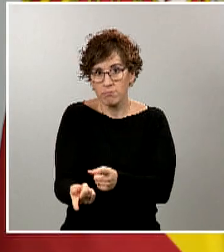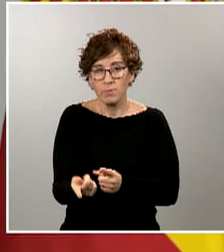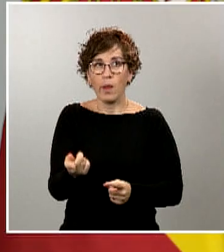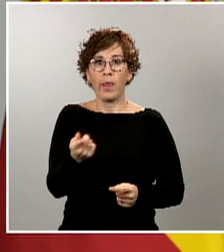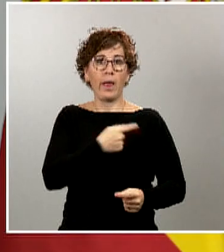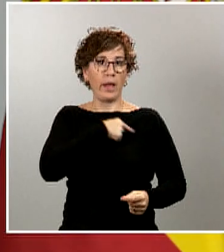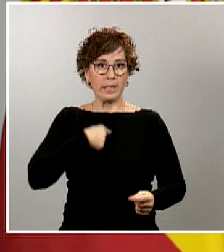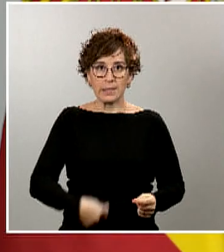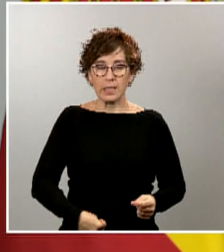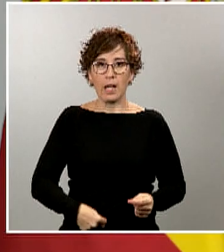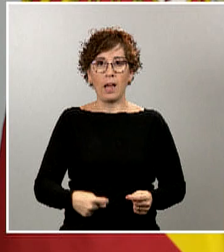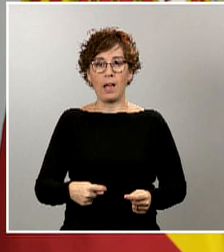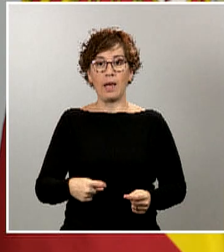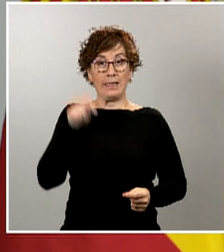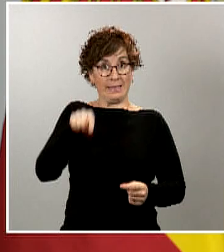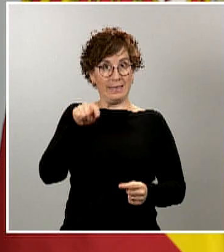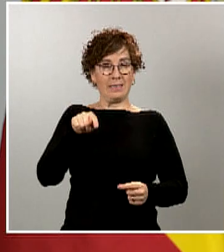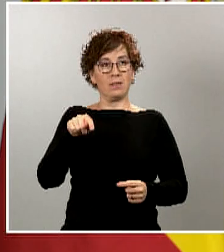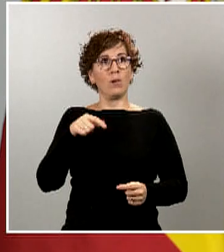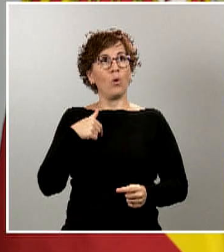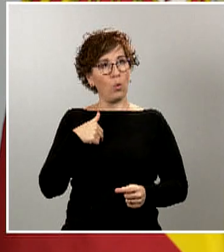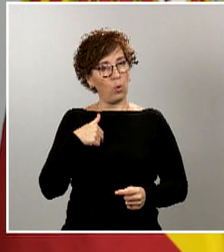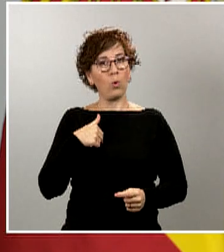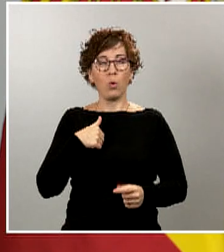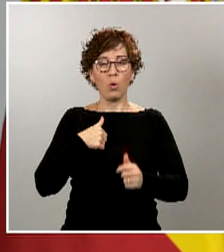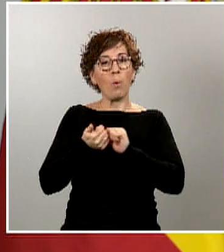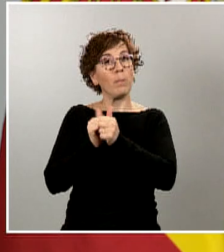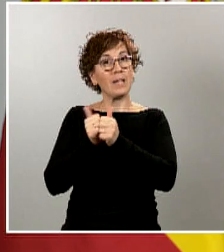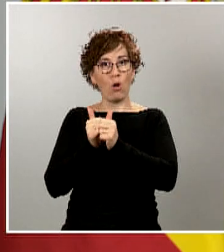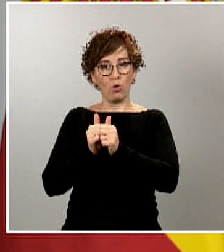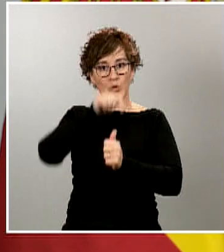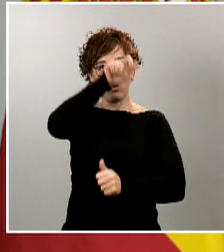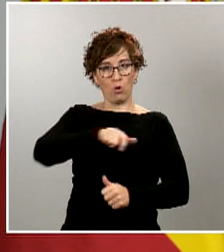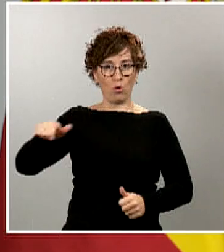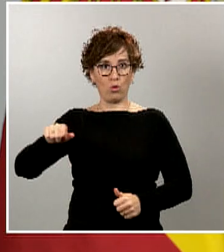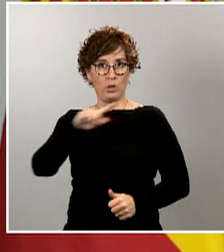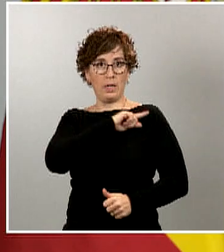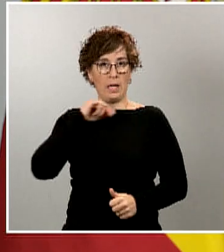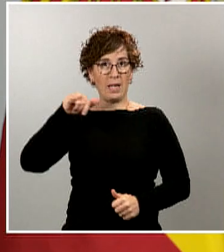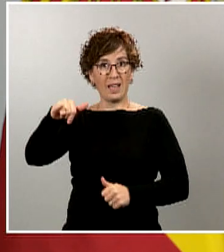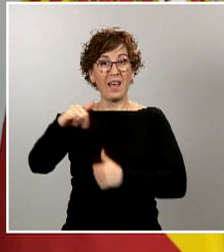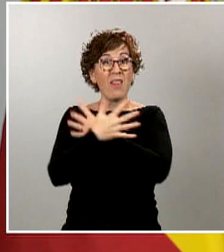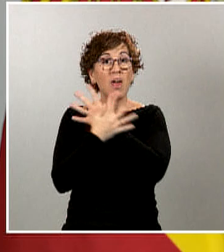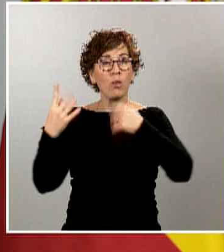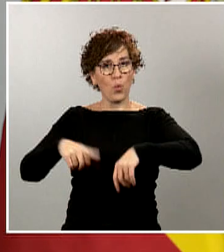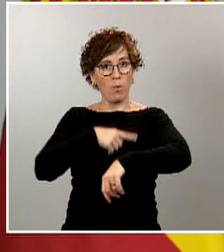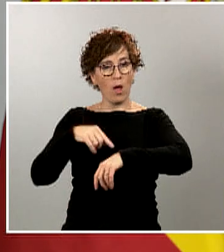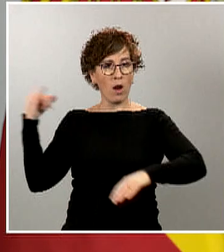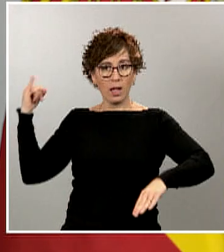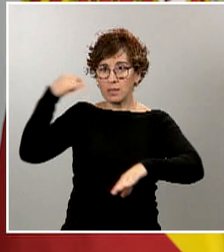aquí de relieve el valor de los pilotos del Ejército del Aire, que en 19 horas han hecho vuelos